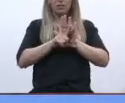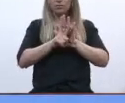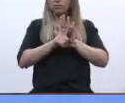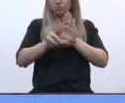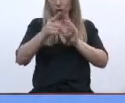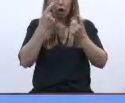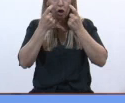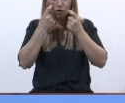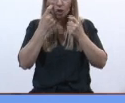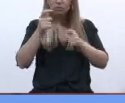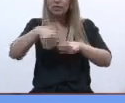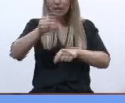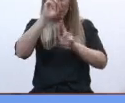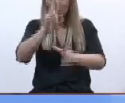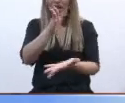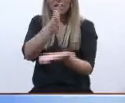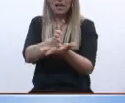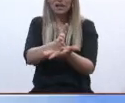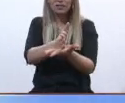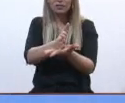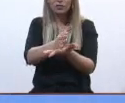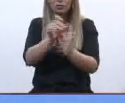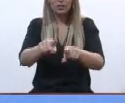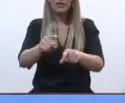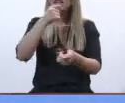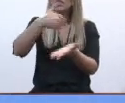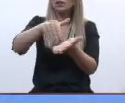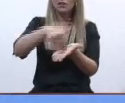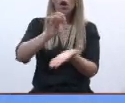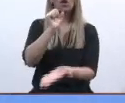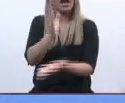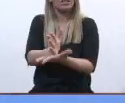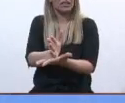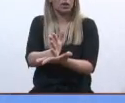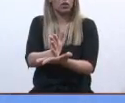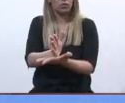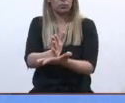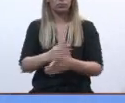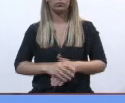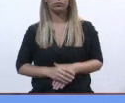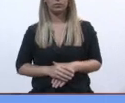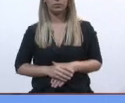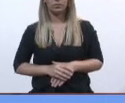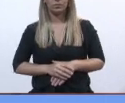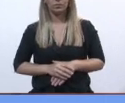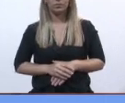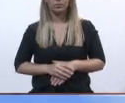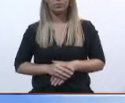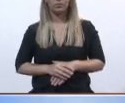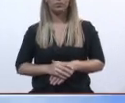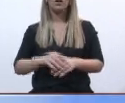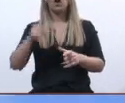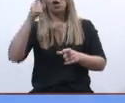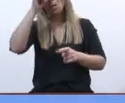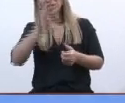protegido contra toda forma de discriminación o castigo por causa de su condición. Las actividades, las